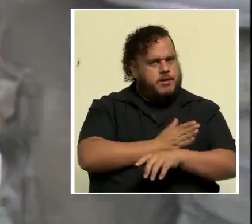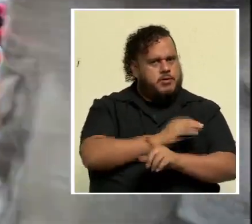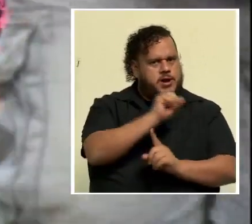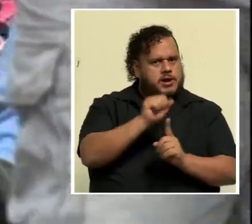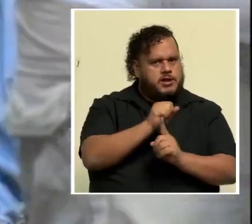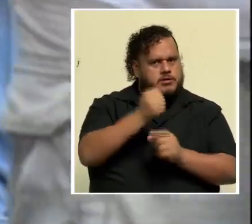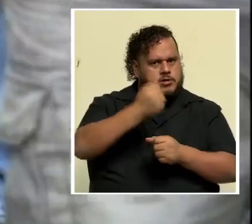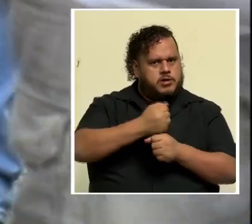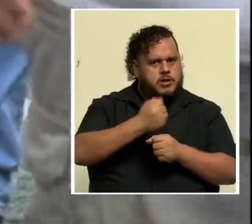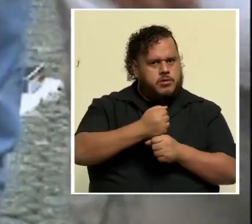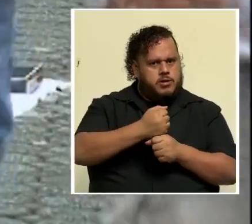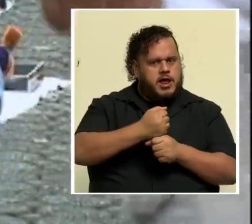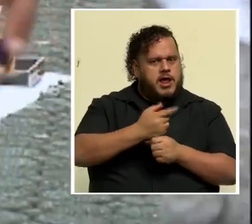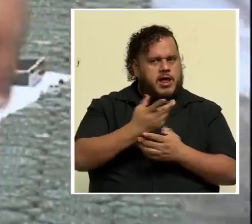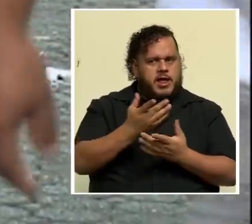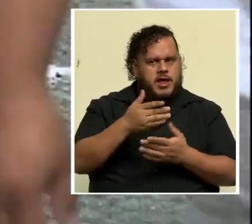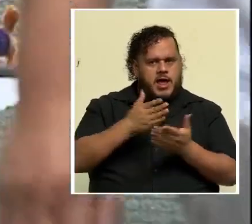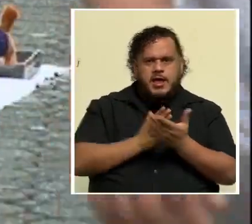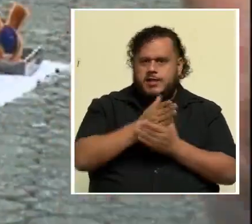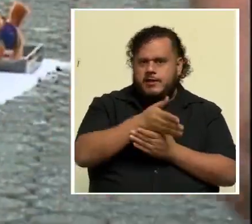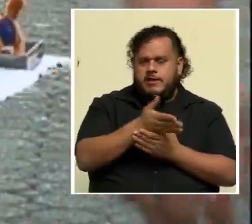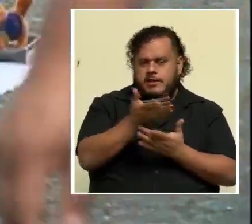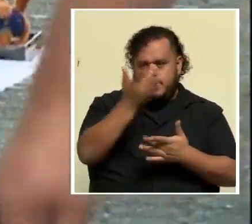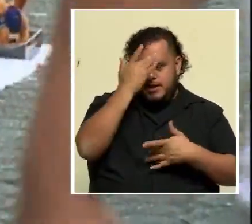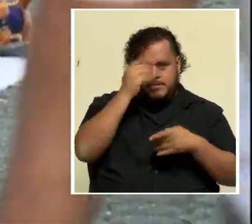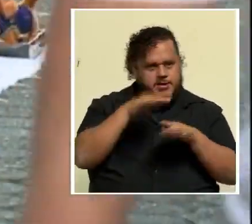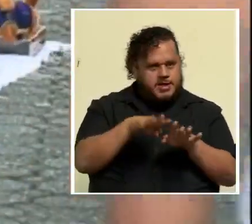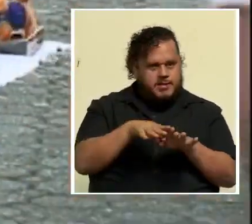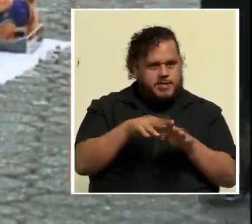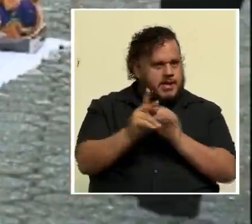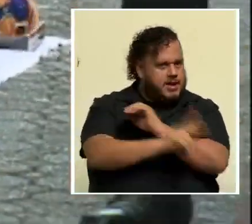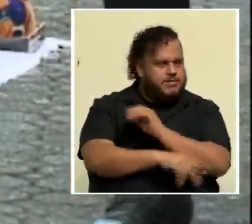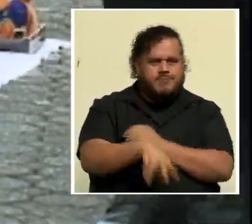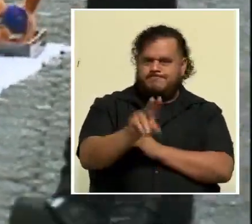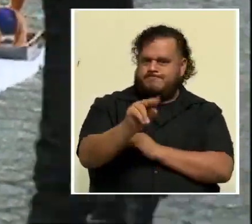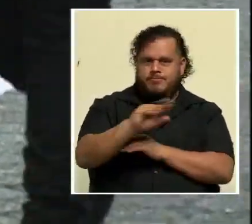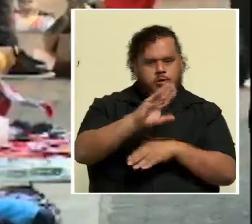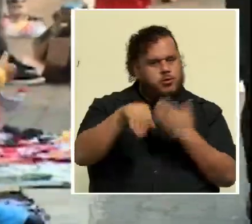situación laboral durante la pandemia en el país? No, todo lo contrario.